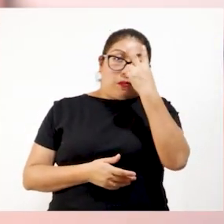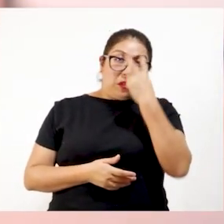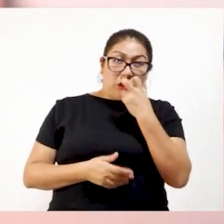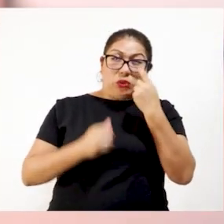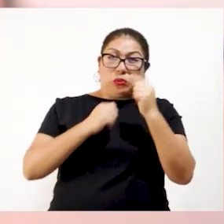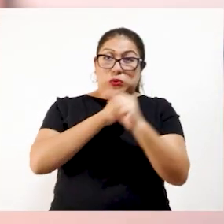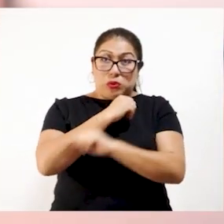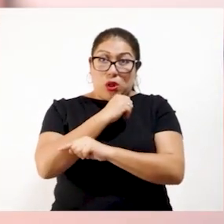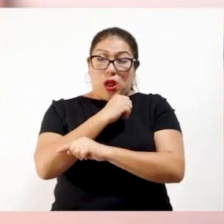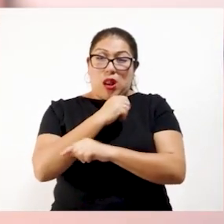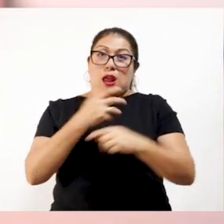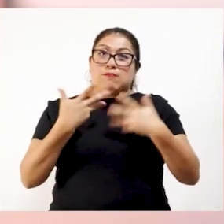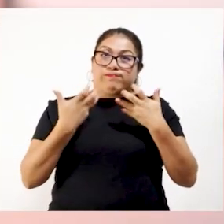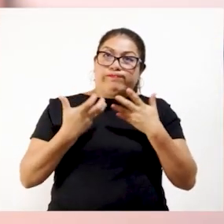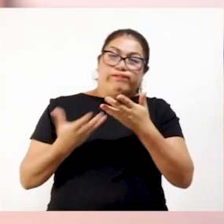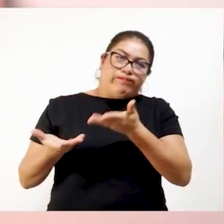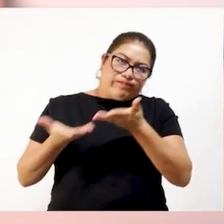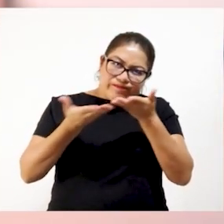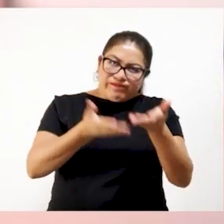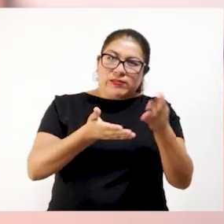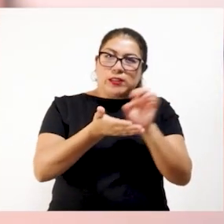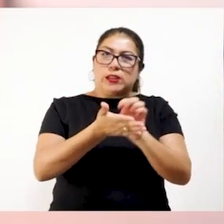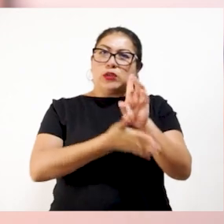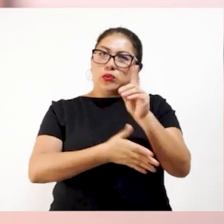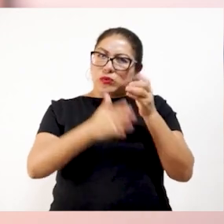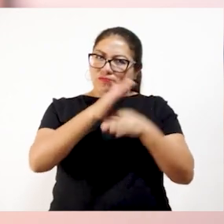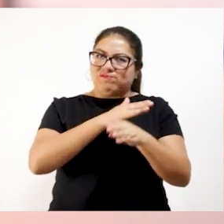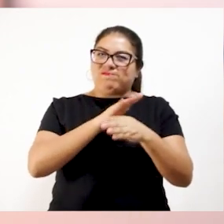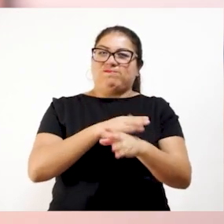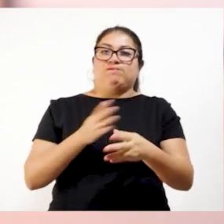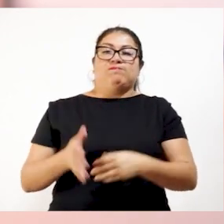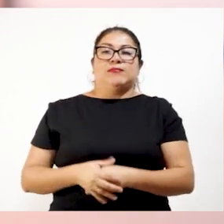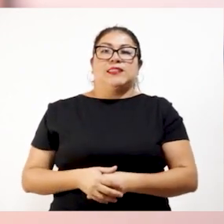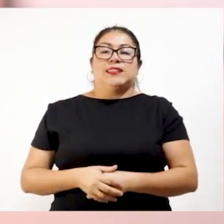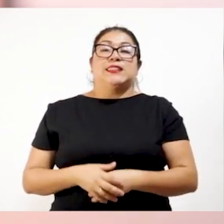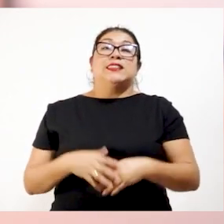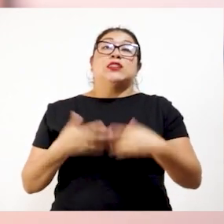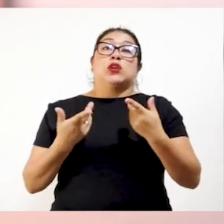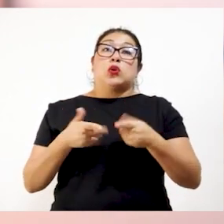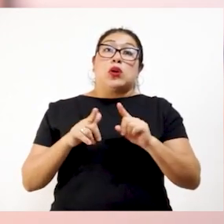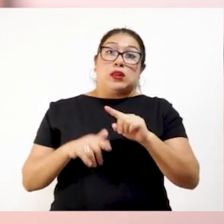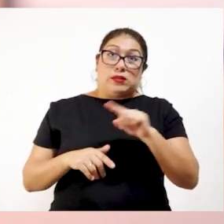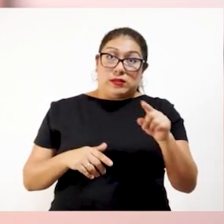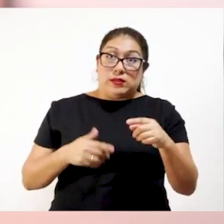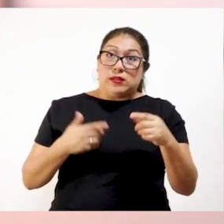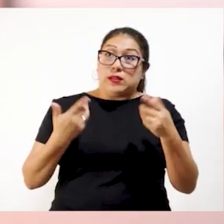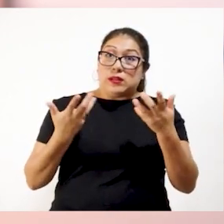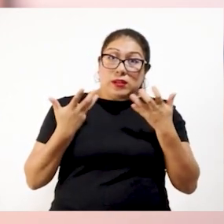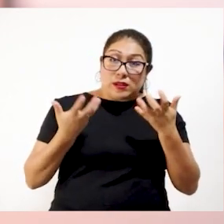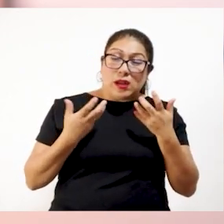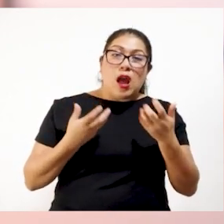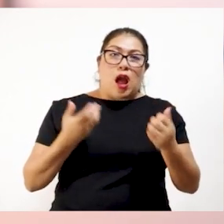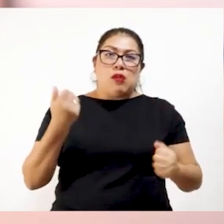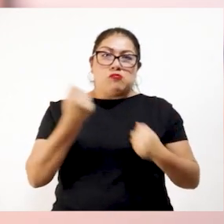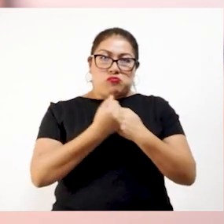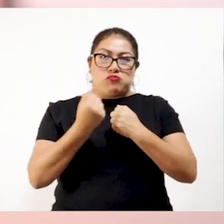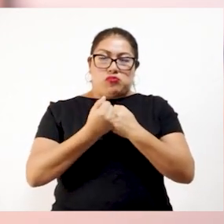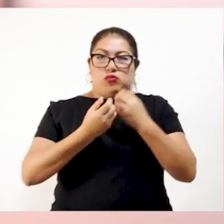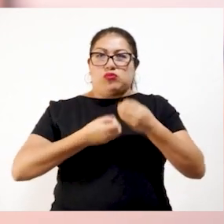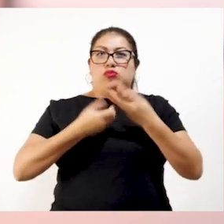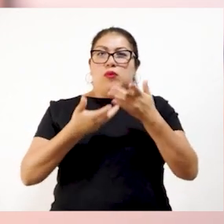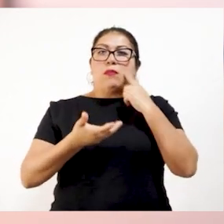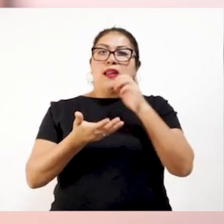grave puedan acceder a la educación, y que cuando lo hacen cuenten además con los apoyos que